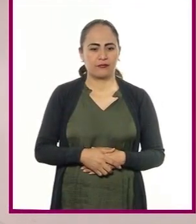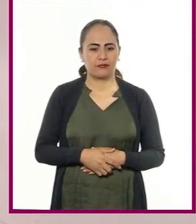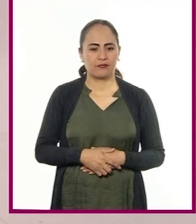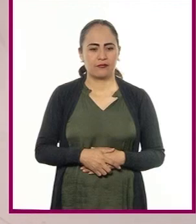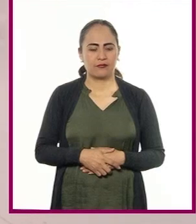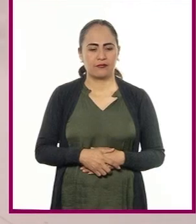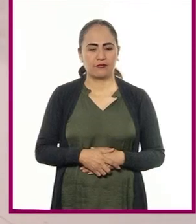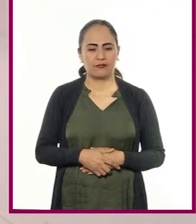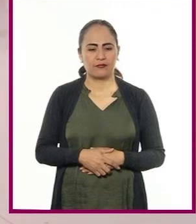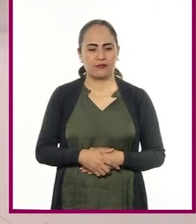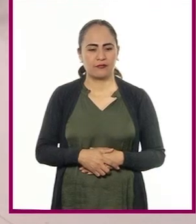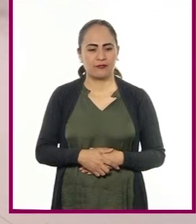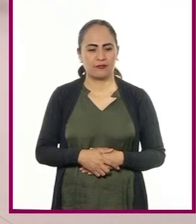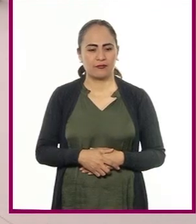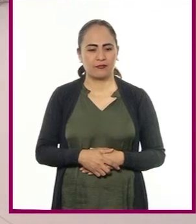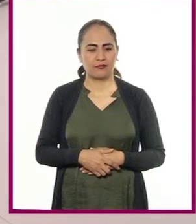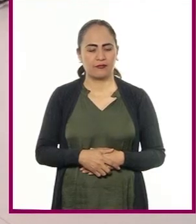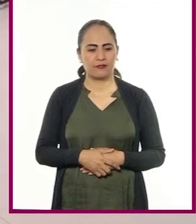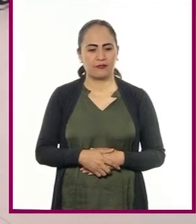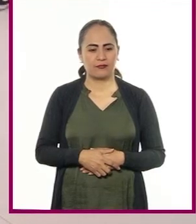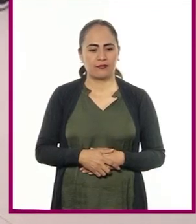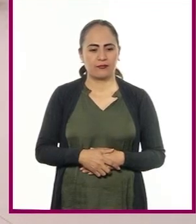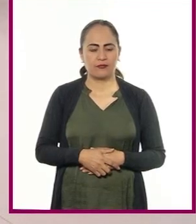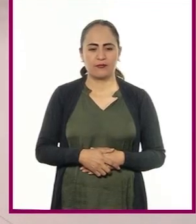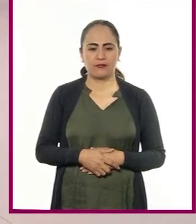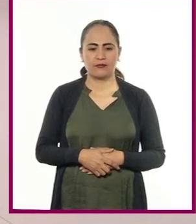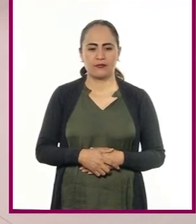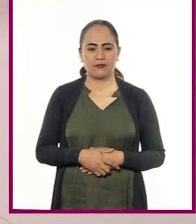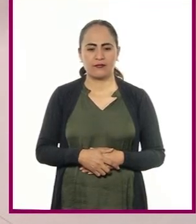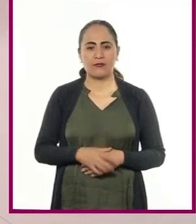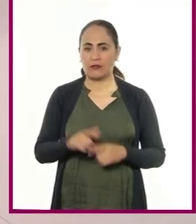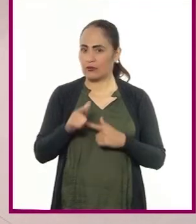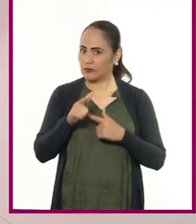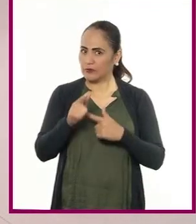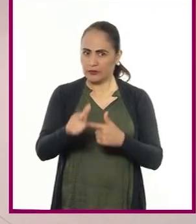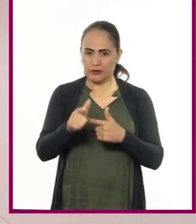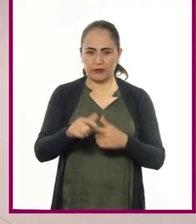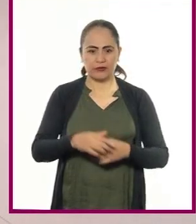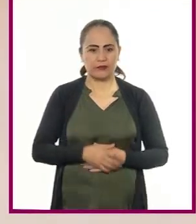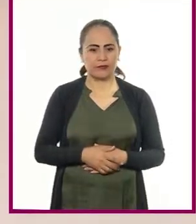No, poste, poste. Yo coloco aquí rápido. Bien, Daniel. Sigue.